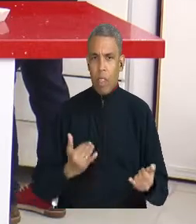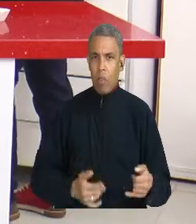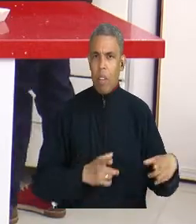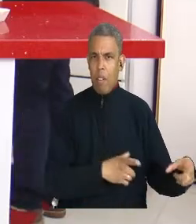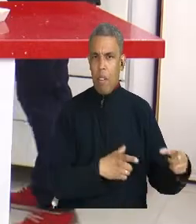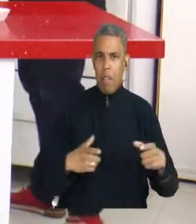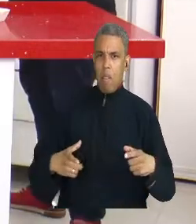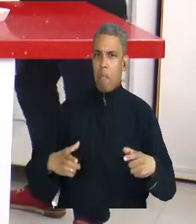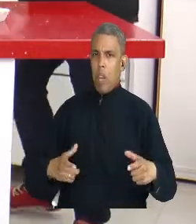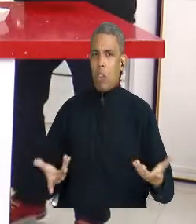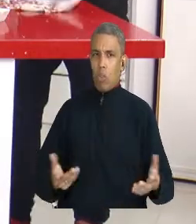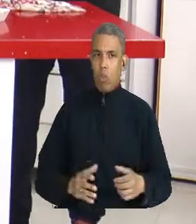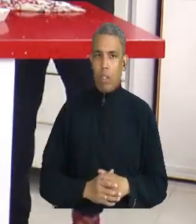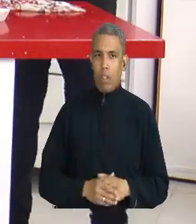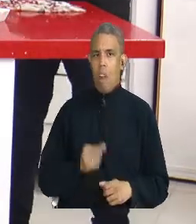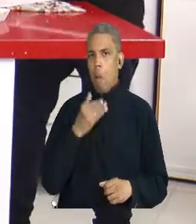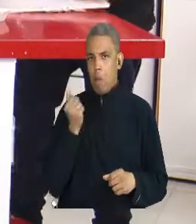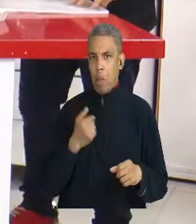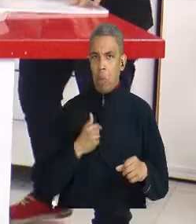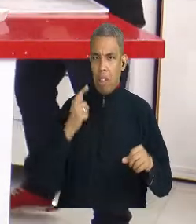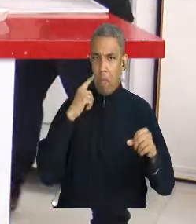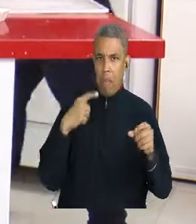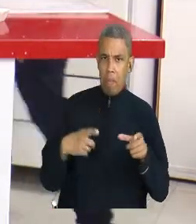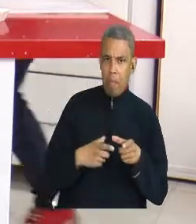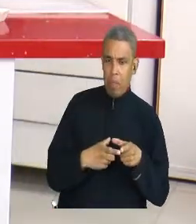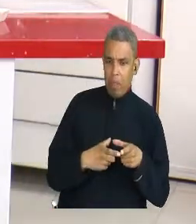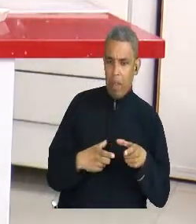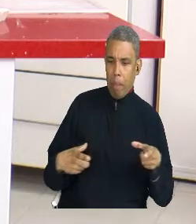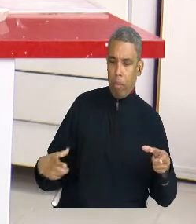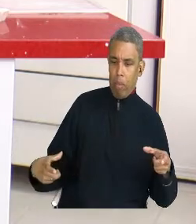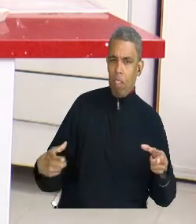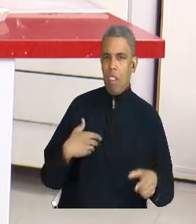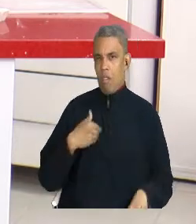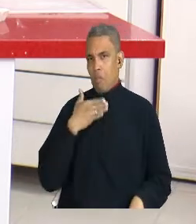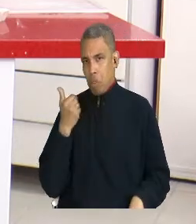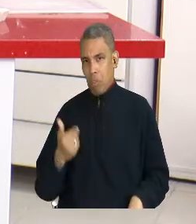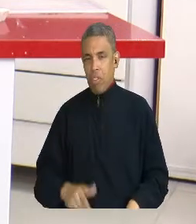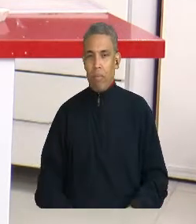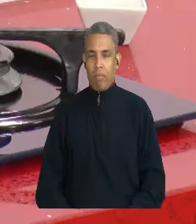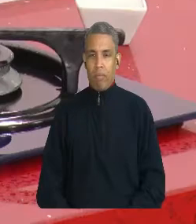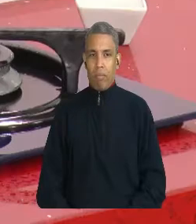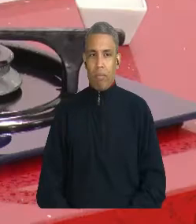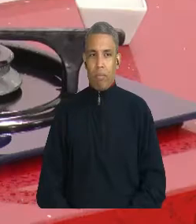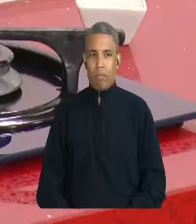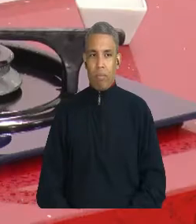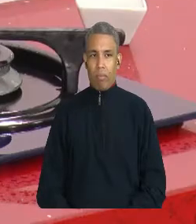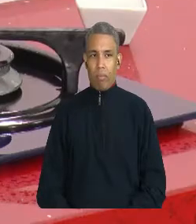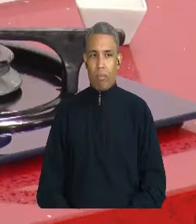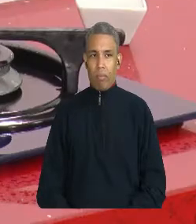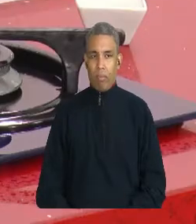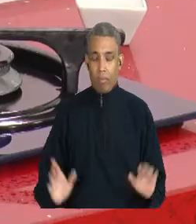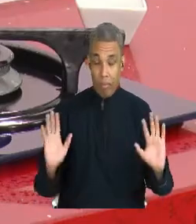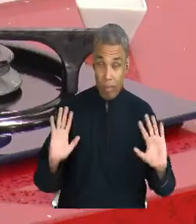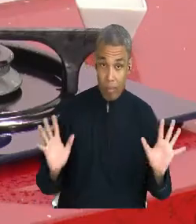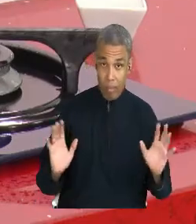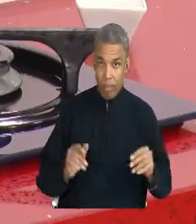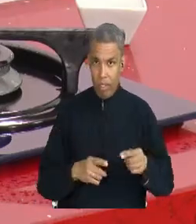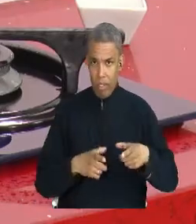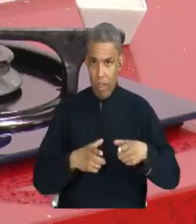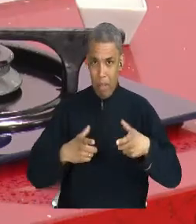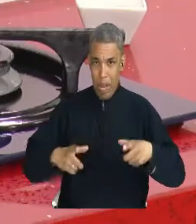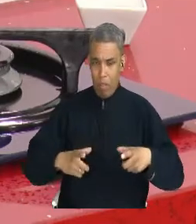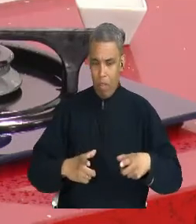A mí me gusta el alargadito, el chiquitico, el alargadito. Listo. ¿Será que ya? El alargadito me